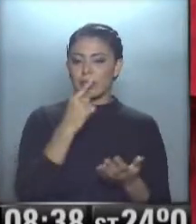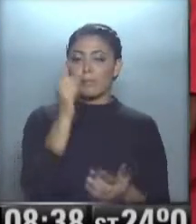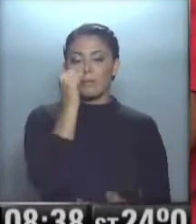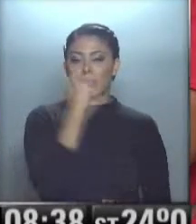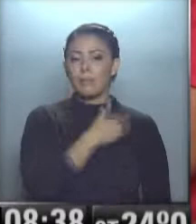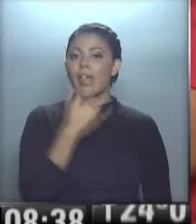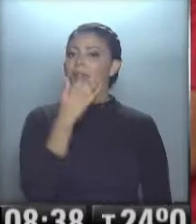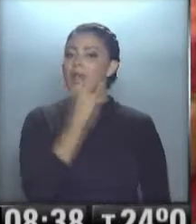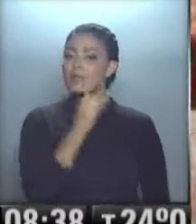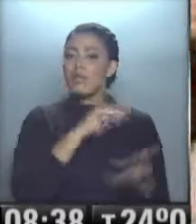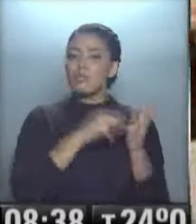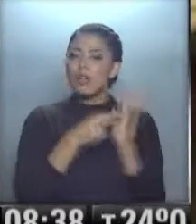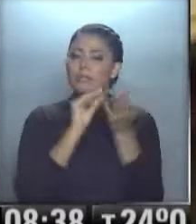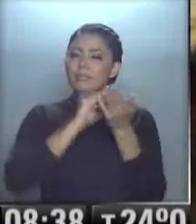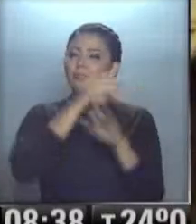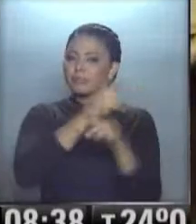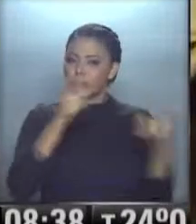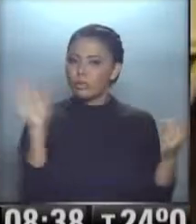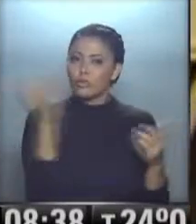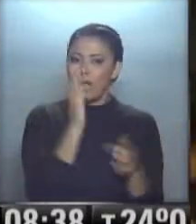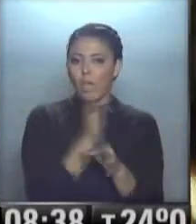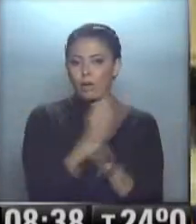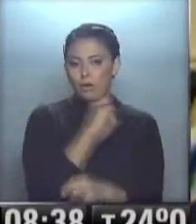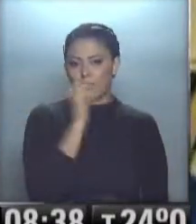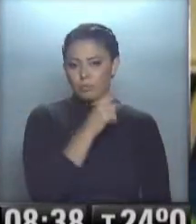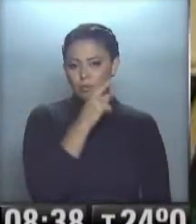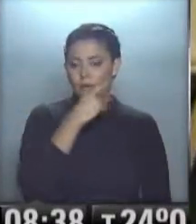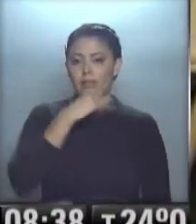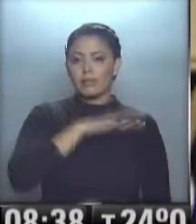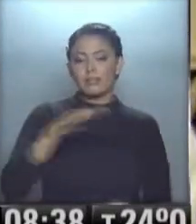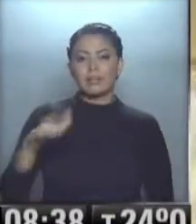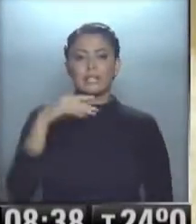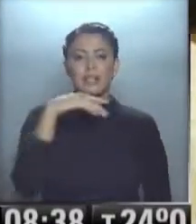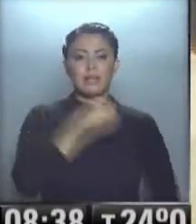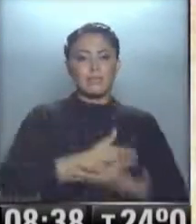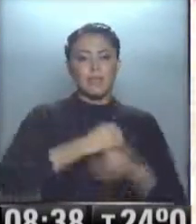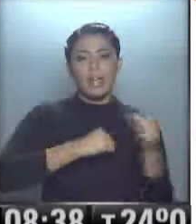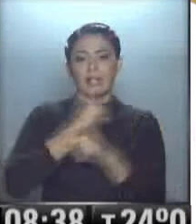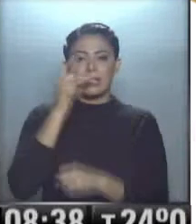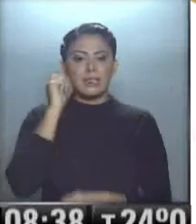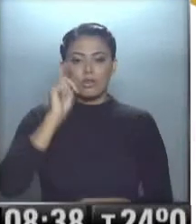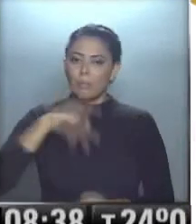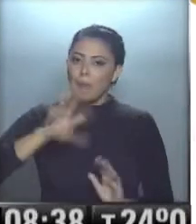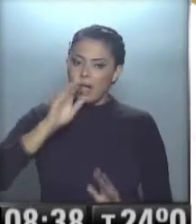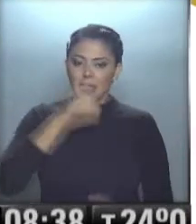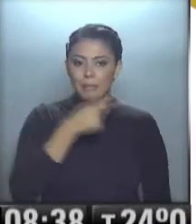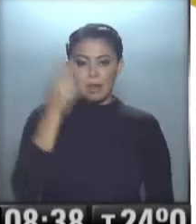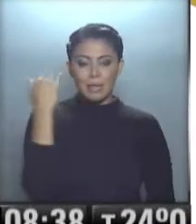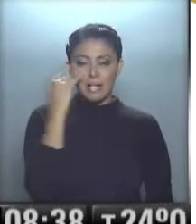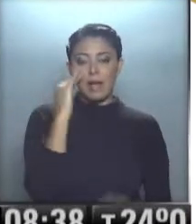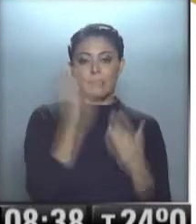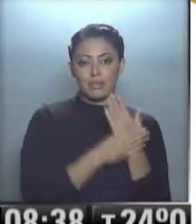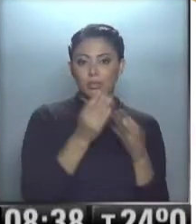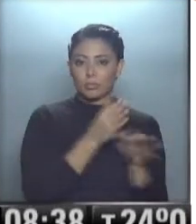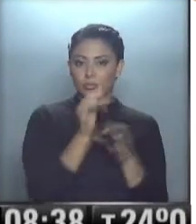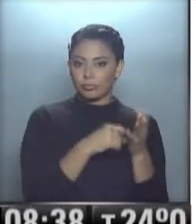la problemática de las vacantes en las escuelas públicas excede a los chicos de entre 0 y 3 años. La semana pasada, el ministro Bullrich